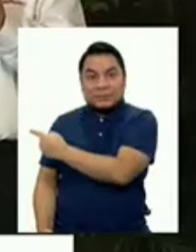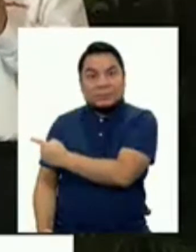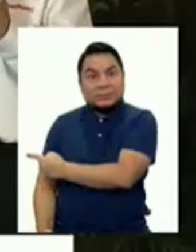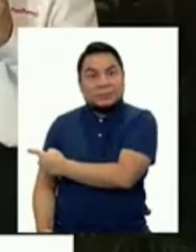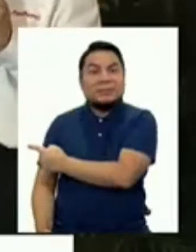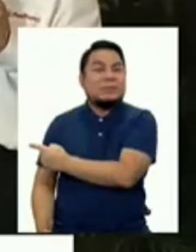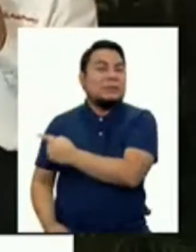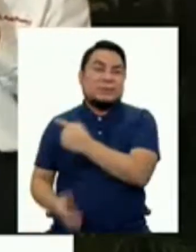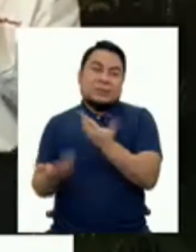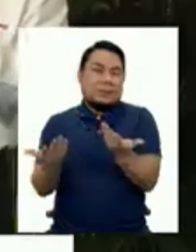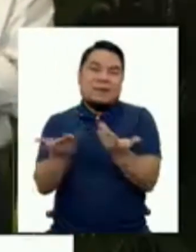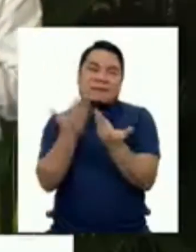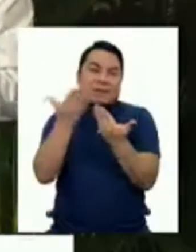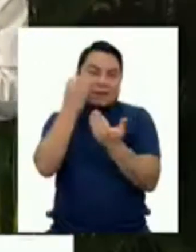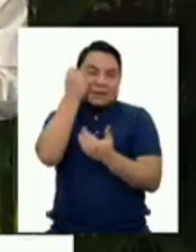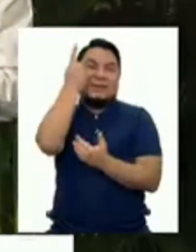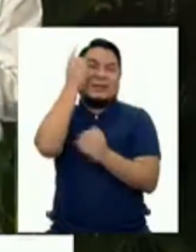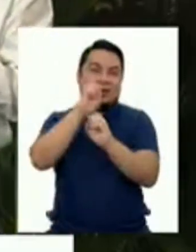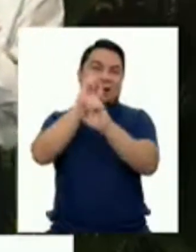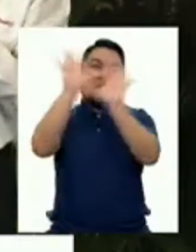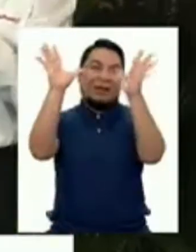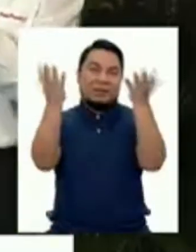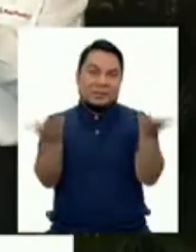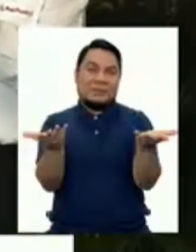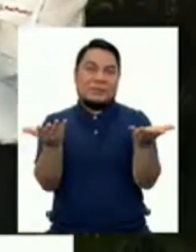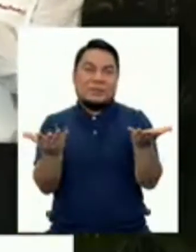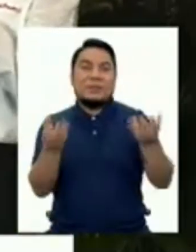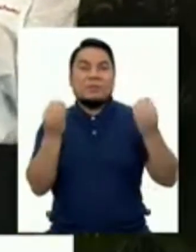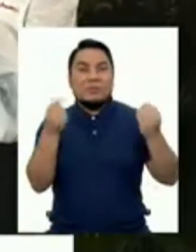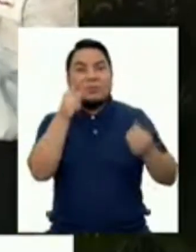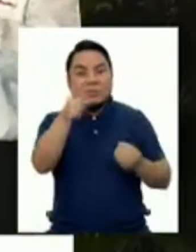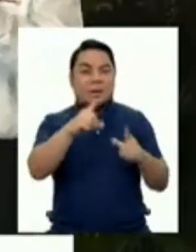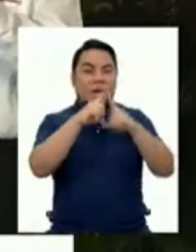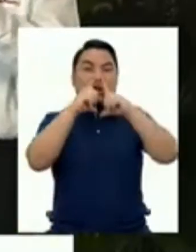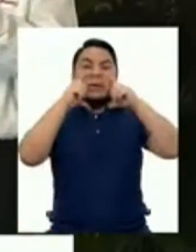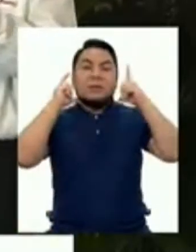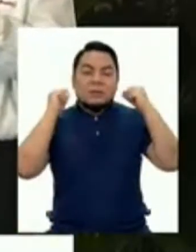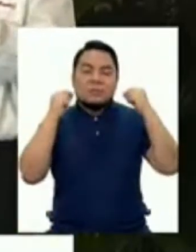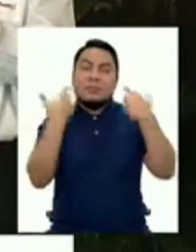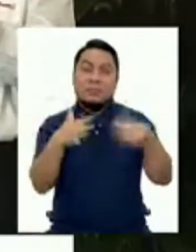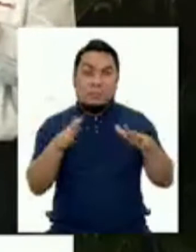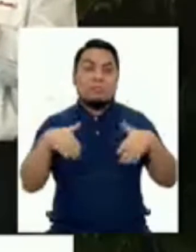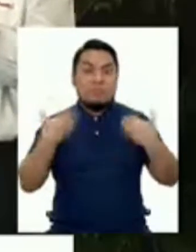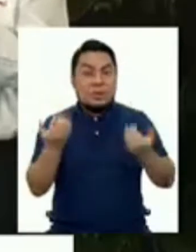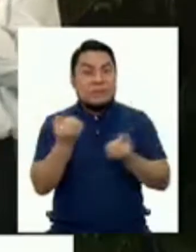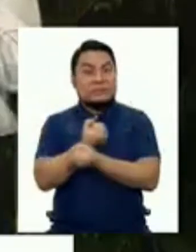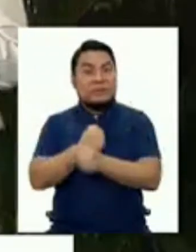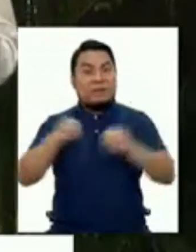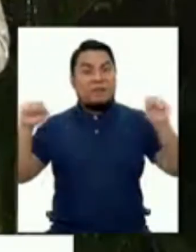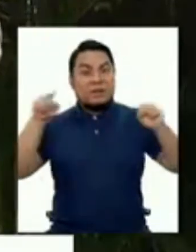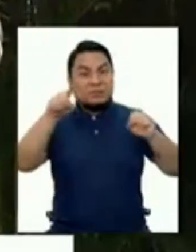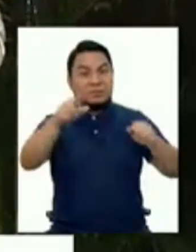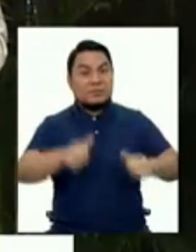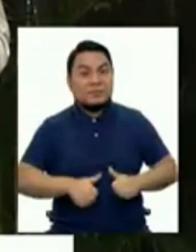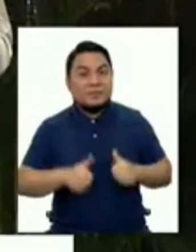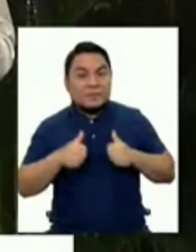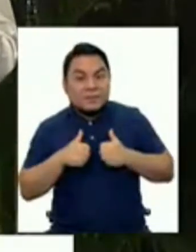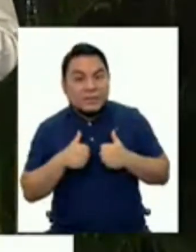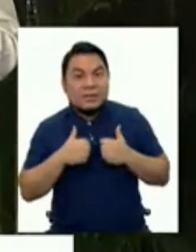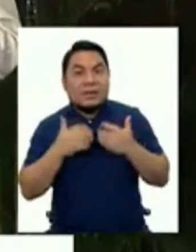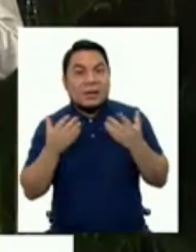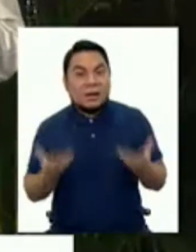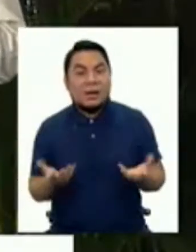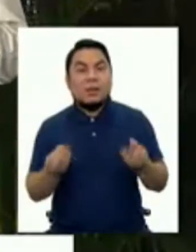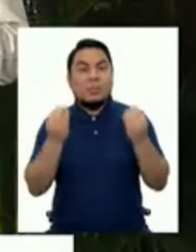haber. Por eso, ¿cómo la mascarilla puede salvar tu vida? Porque sabemos